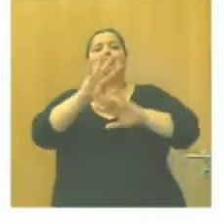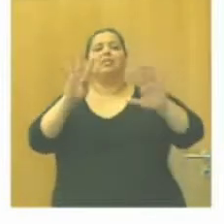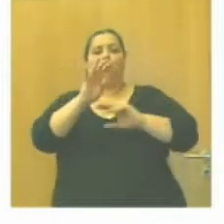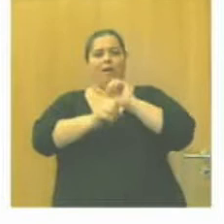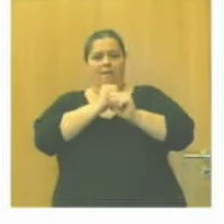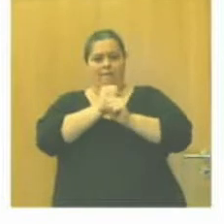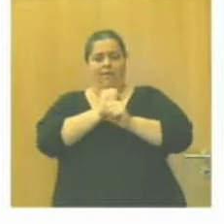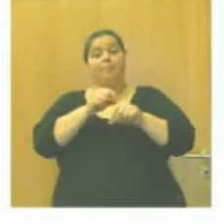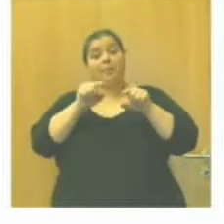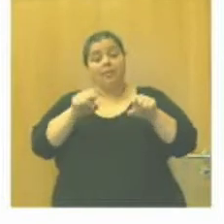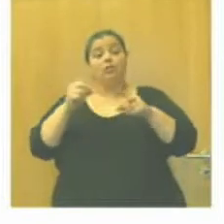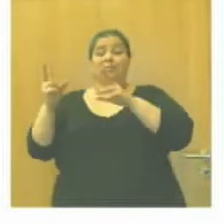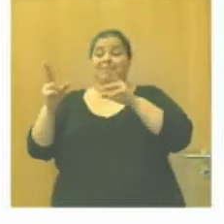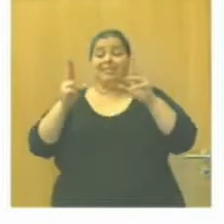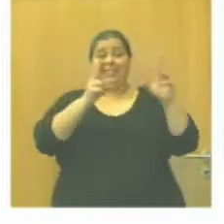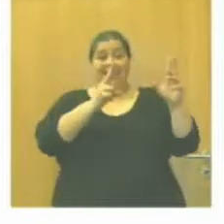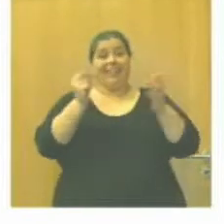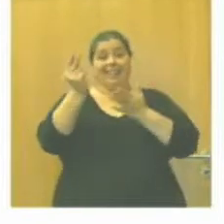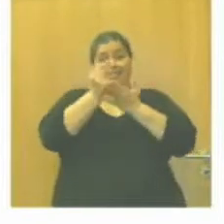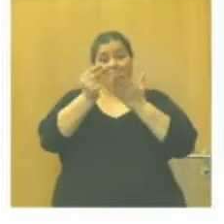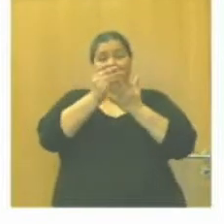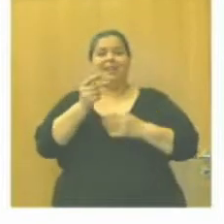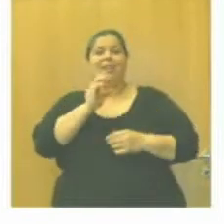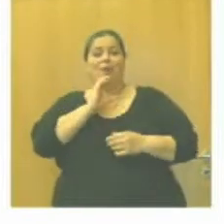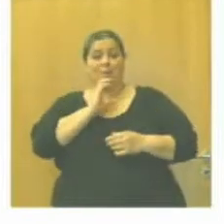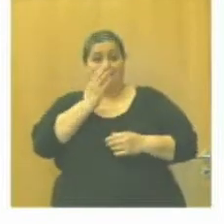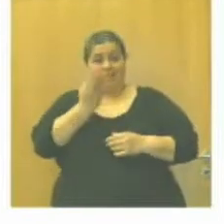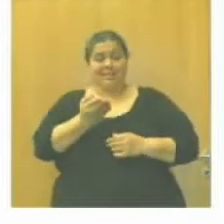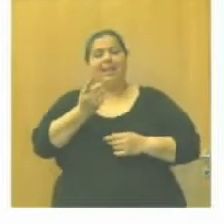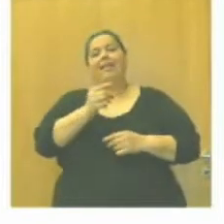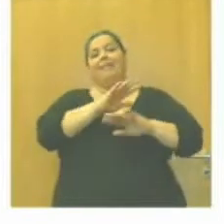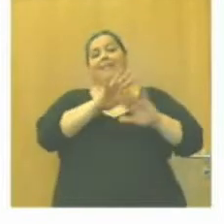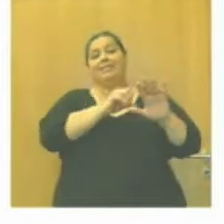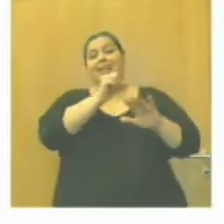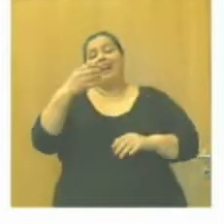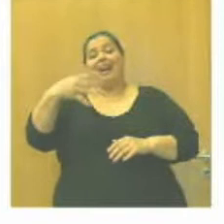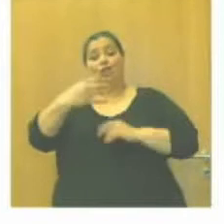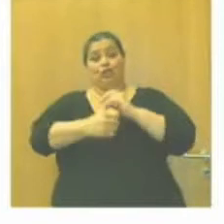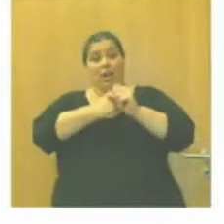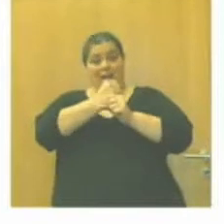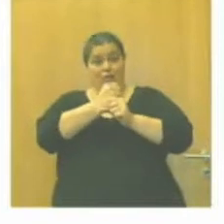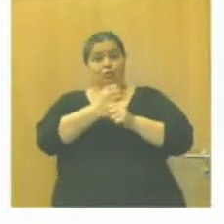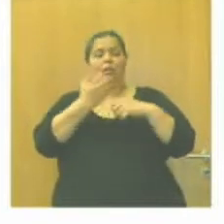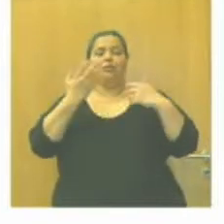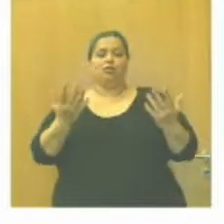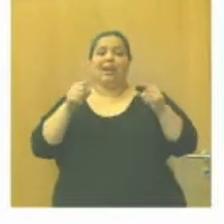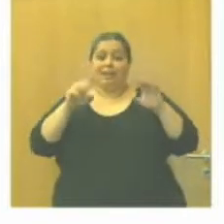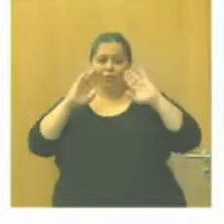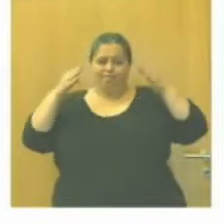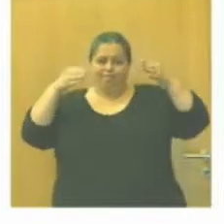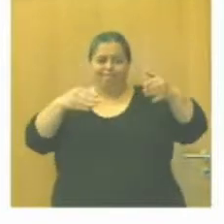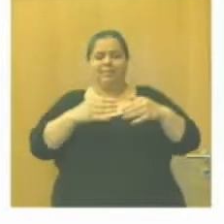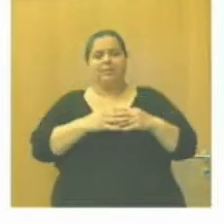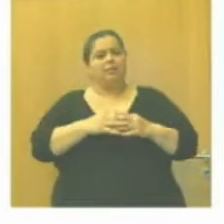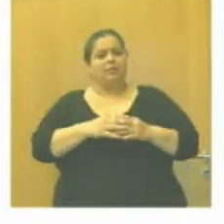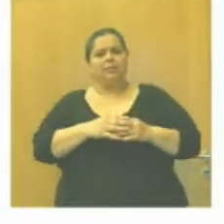15 a 19, y la serie de cómics es para adolescentes de 10 a 14 años. Entonces, se llama Magnífica May